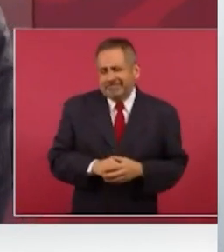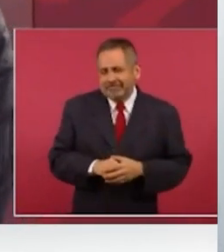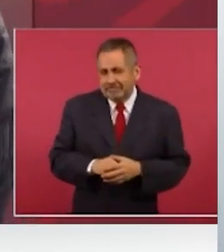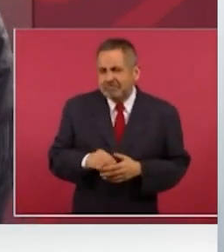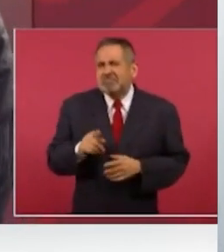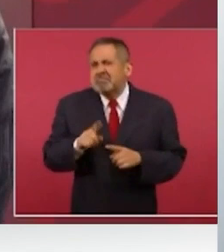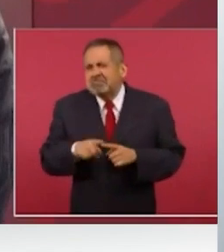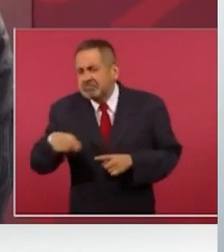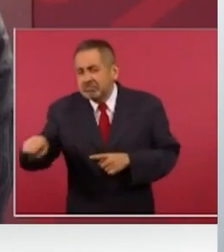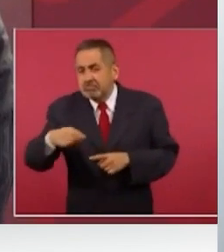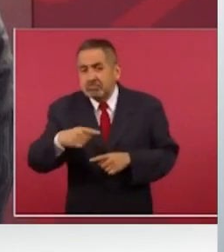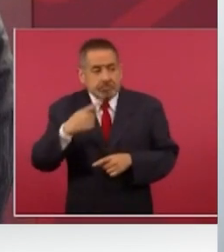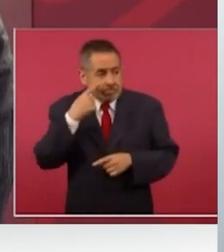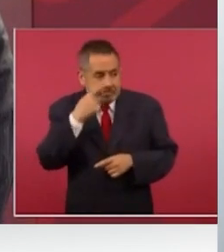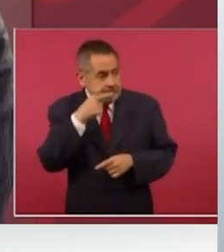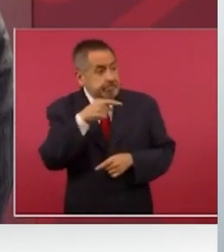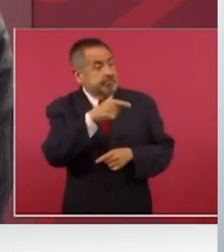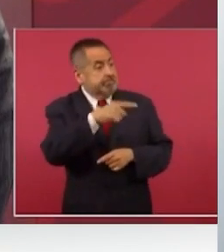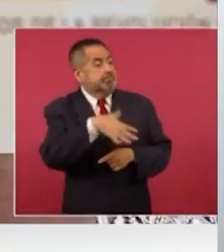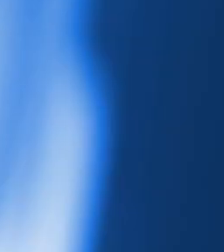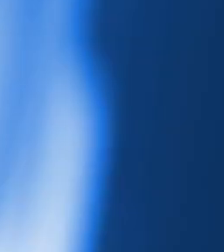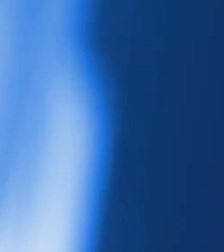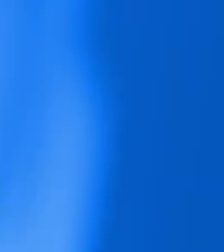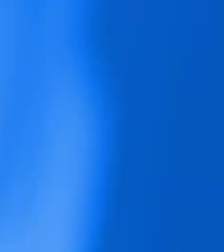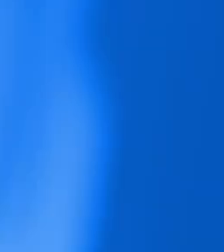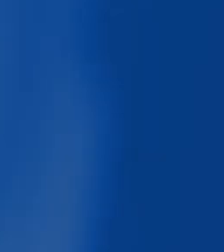no hay normalidad política en Perú.